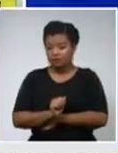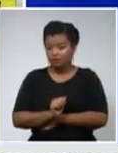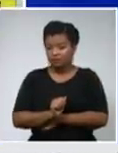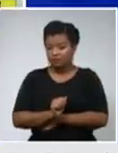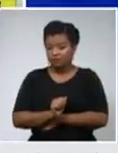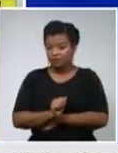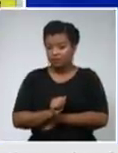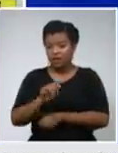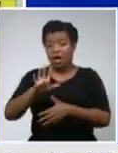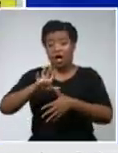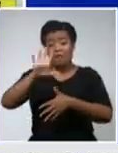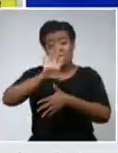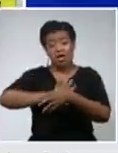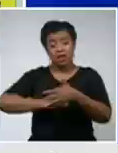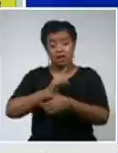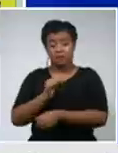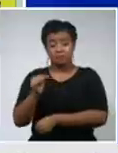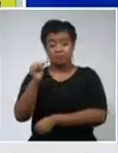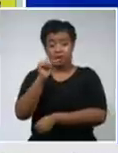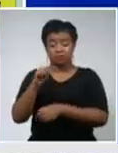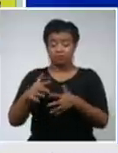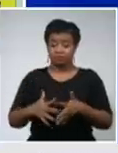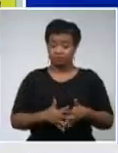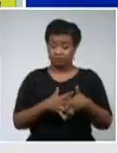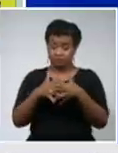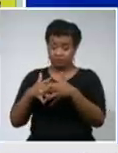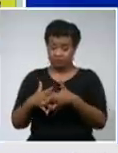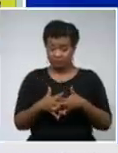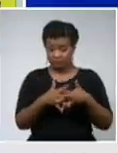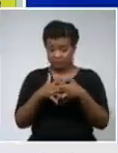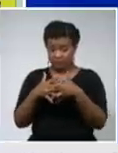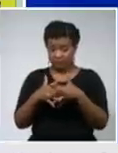Unidos a la cabeza, con